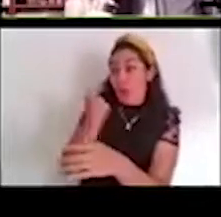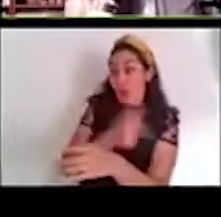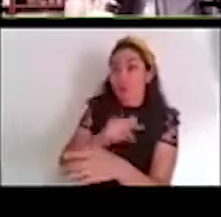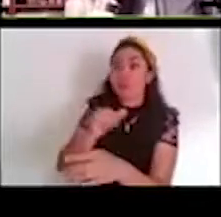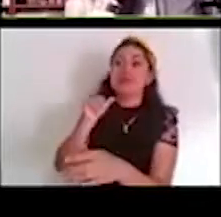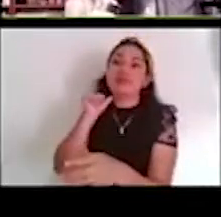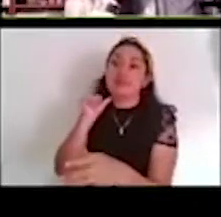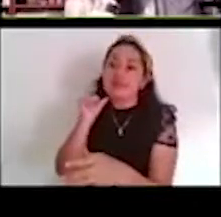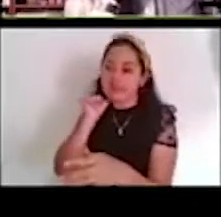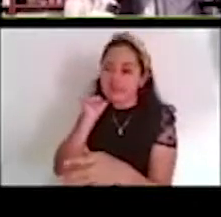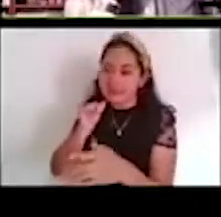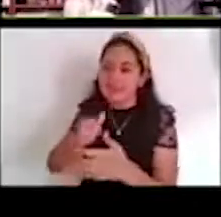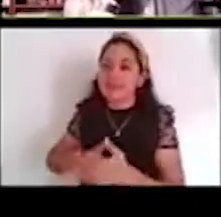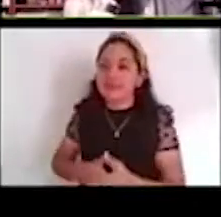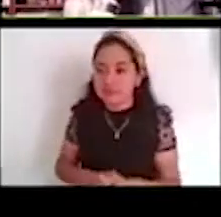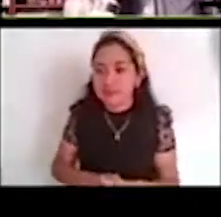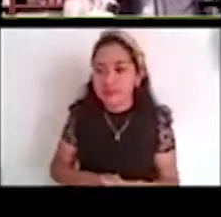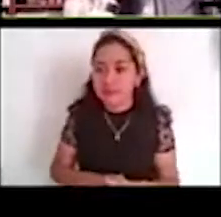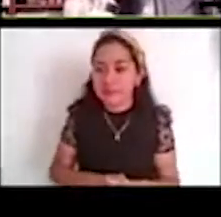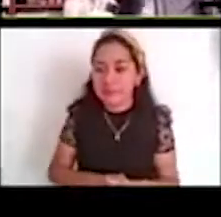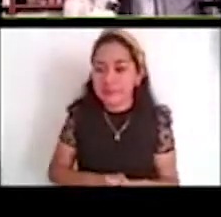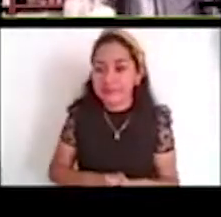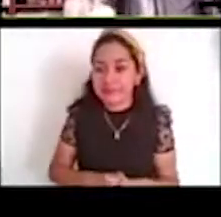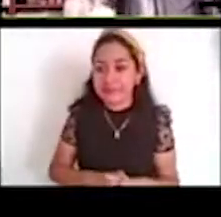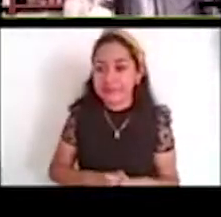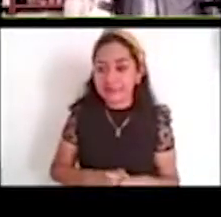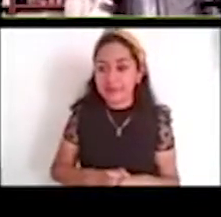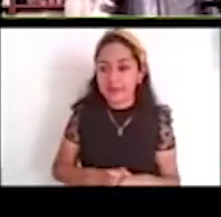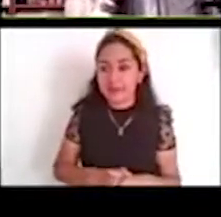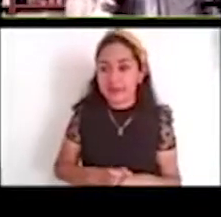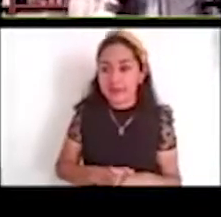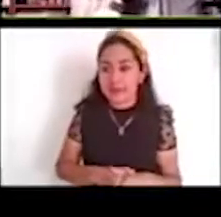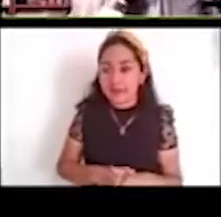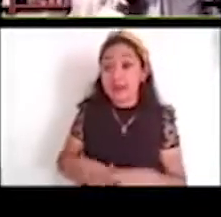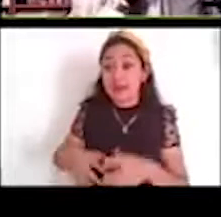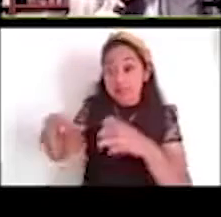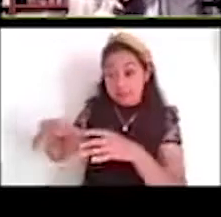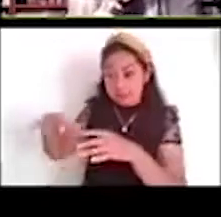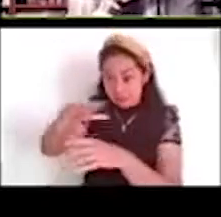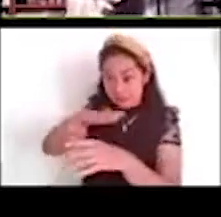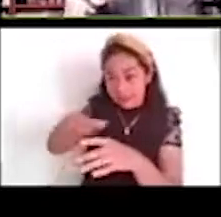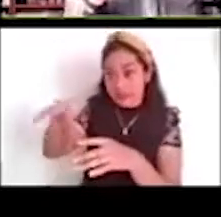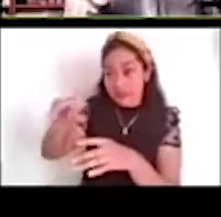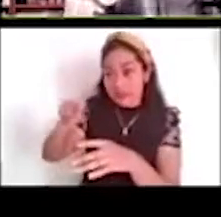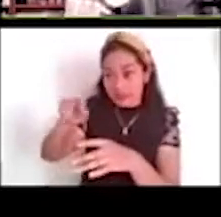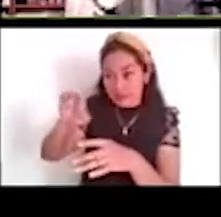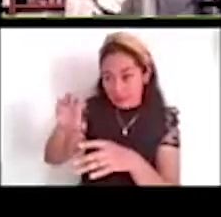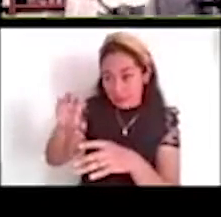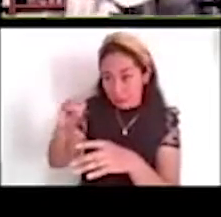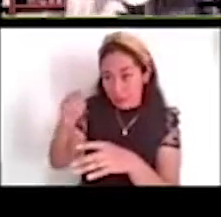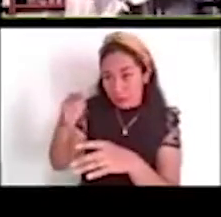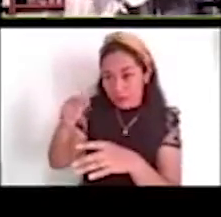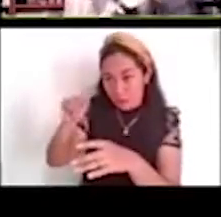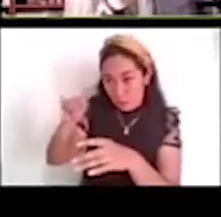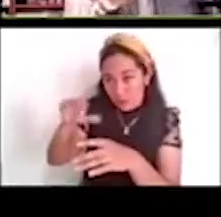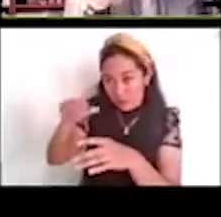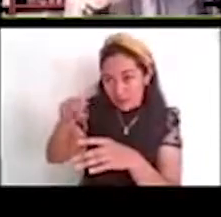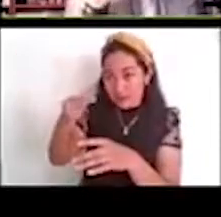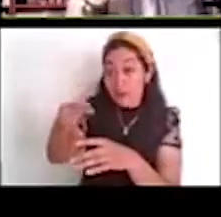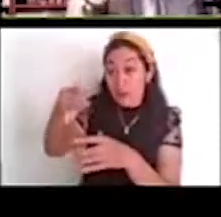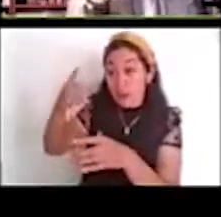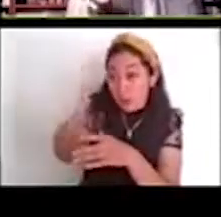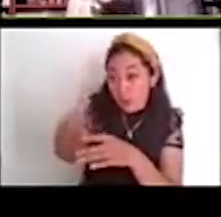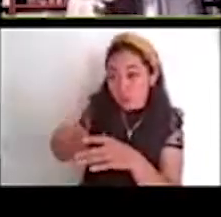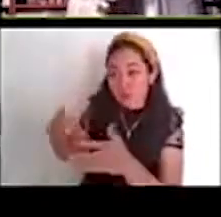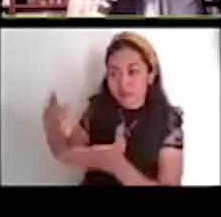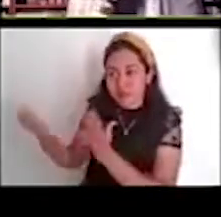La arquitectura monumental teotihuacana, por ejemplo, es paramétrica para toda